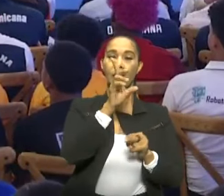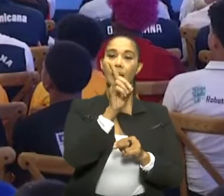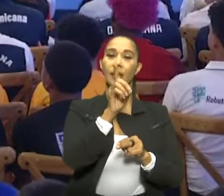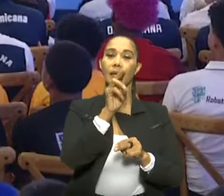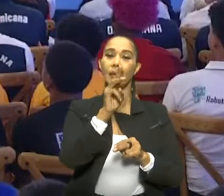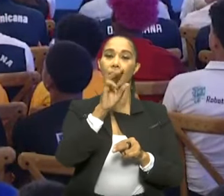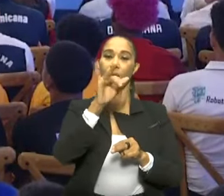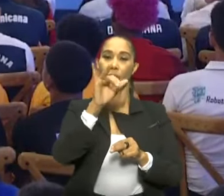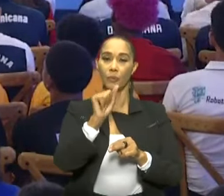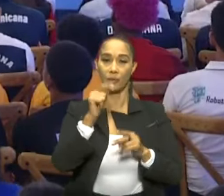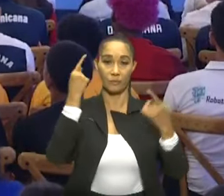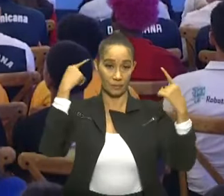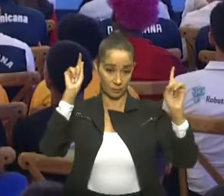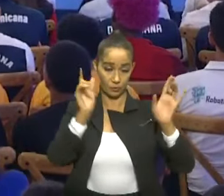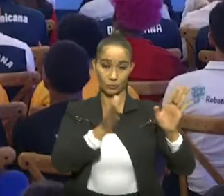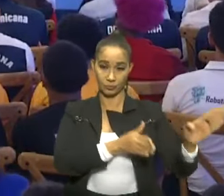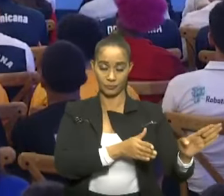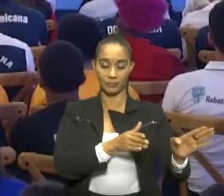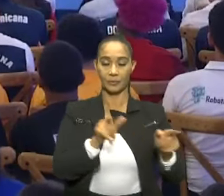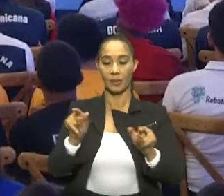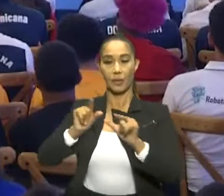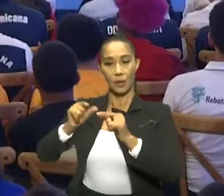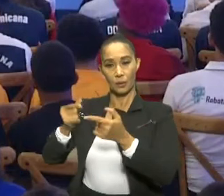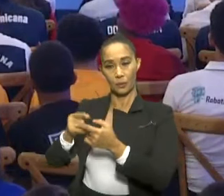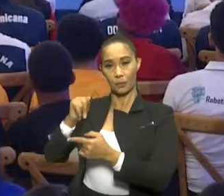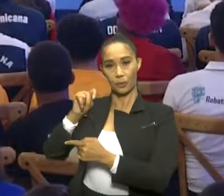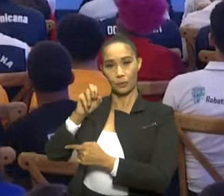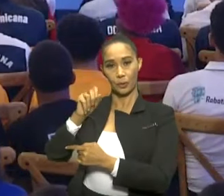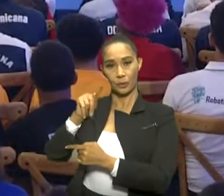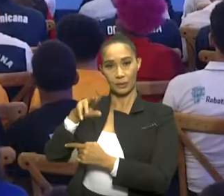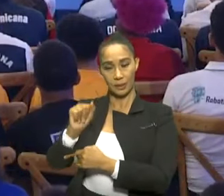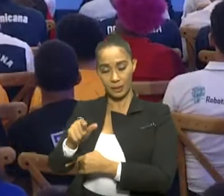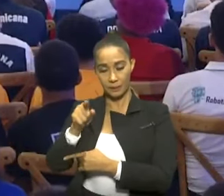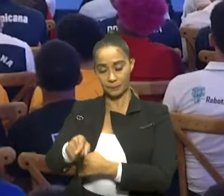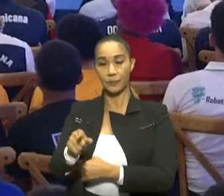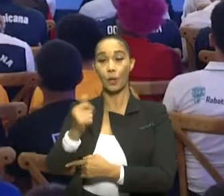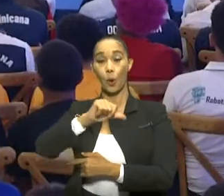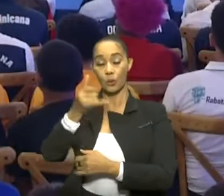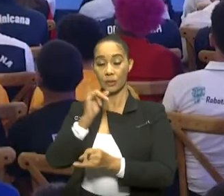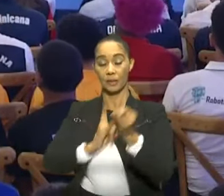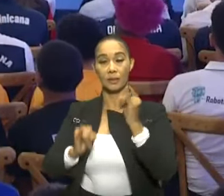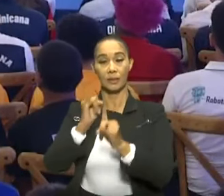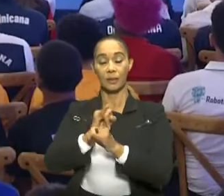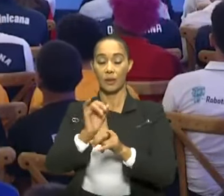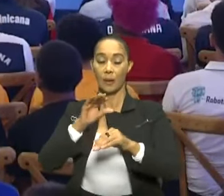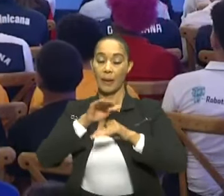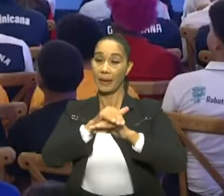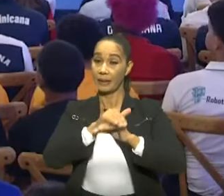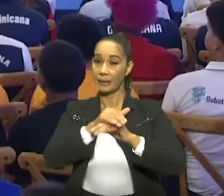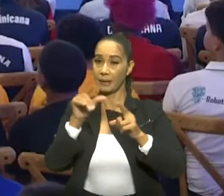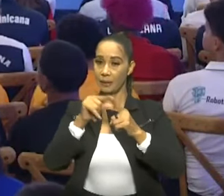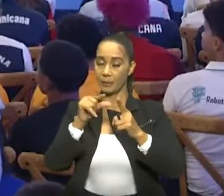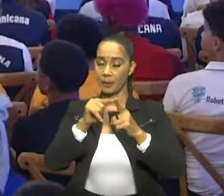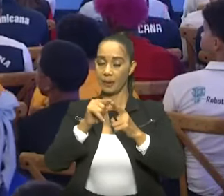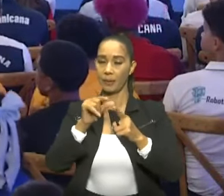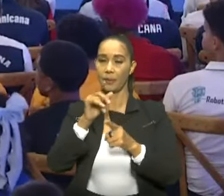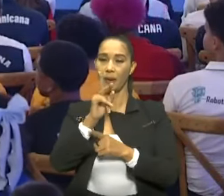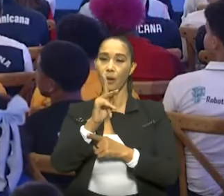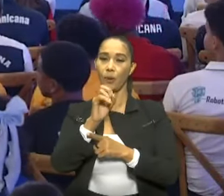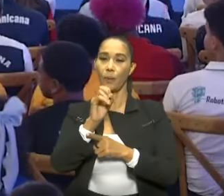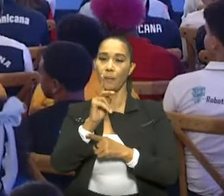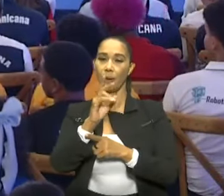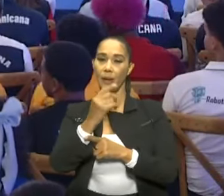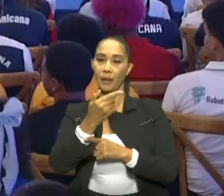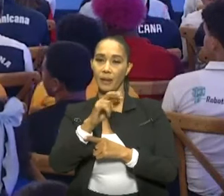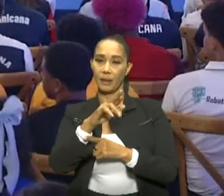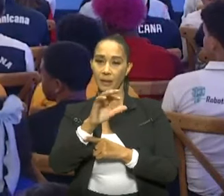Encarnación, otra al grupo Top Ten y la otra la International Prospect League. Todas estas, señores, y pues